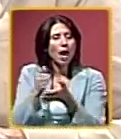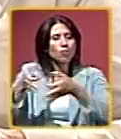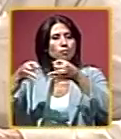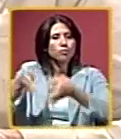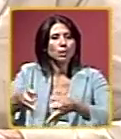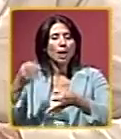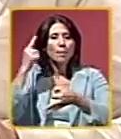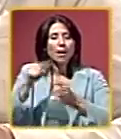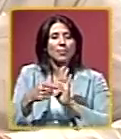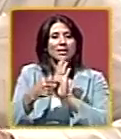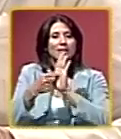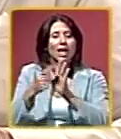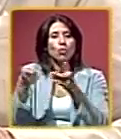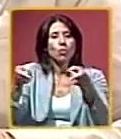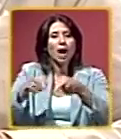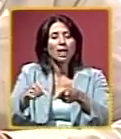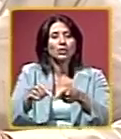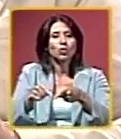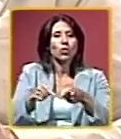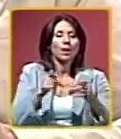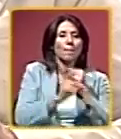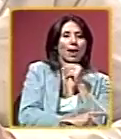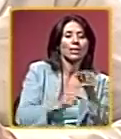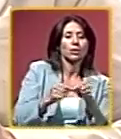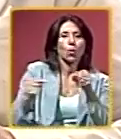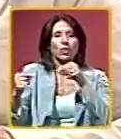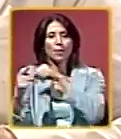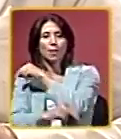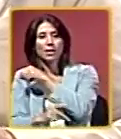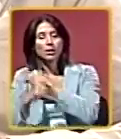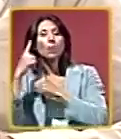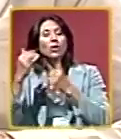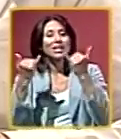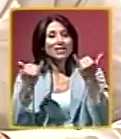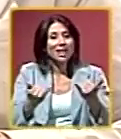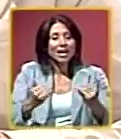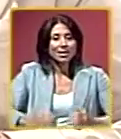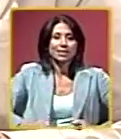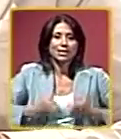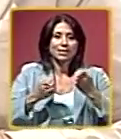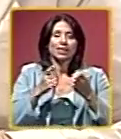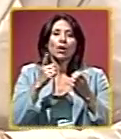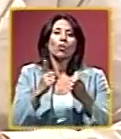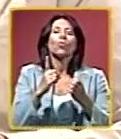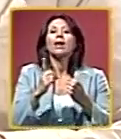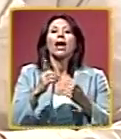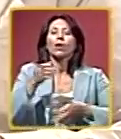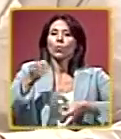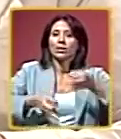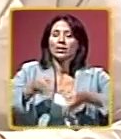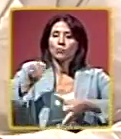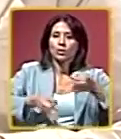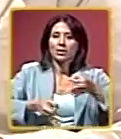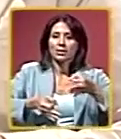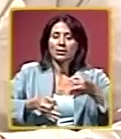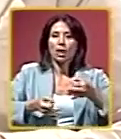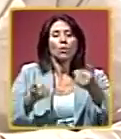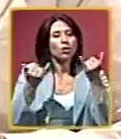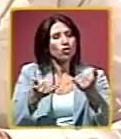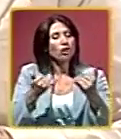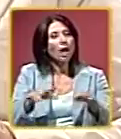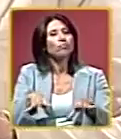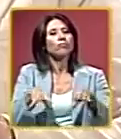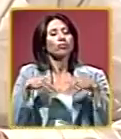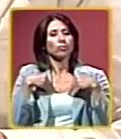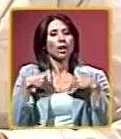otro Estado, porque existen la jurisdicción que ya de por sí cuando se ha acogido a